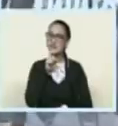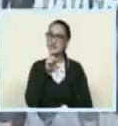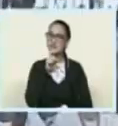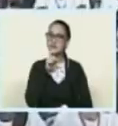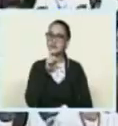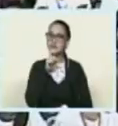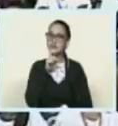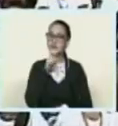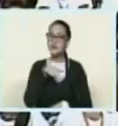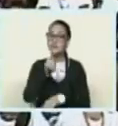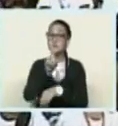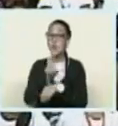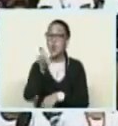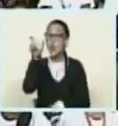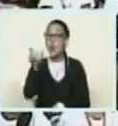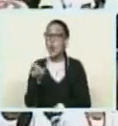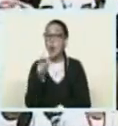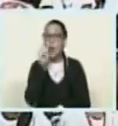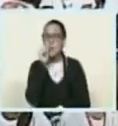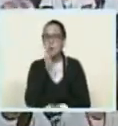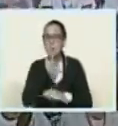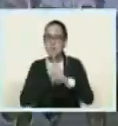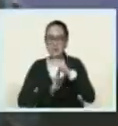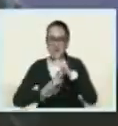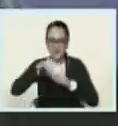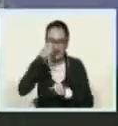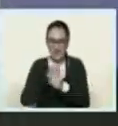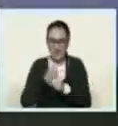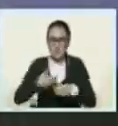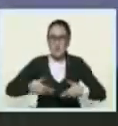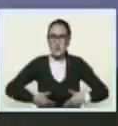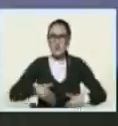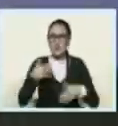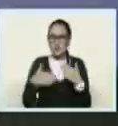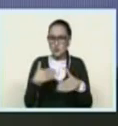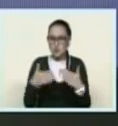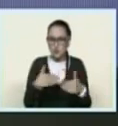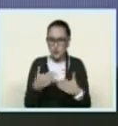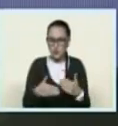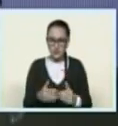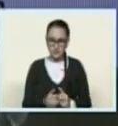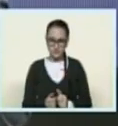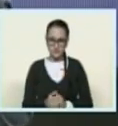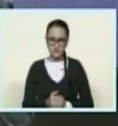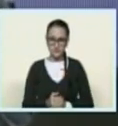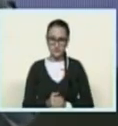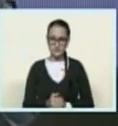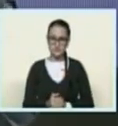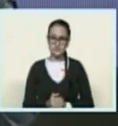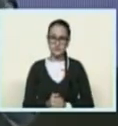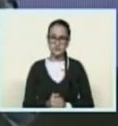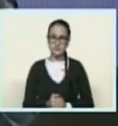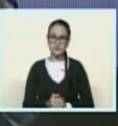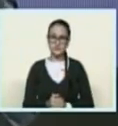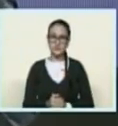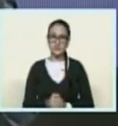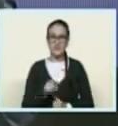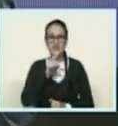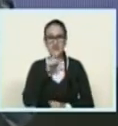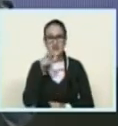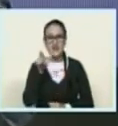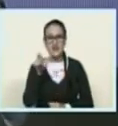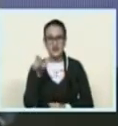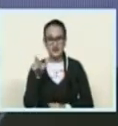principalmente a un hombre humilde, trabajador, honesto, de la talla de